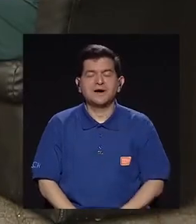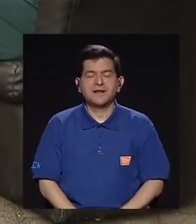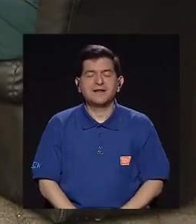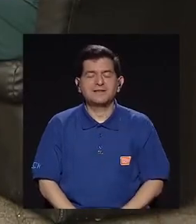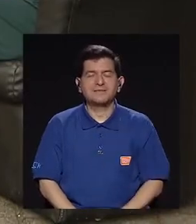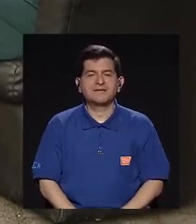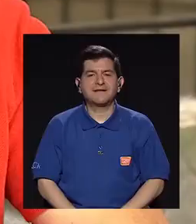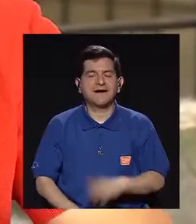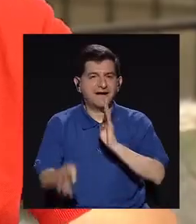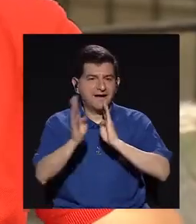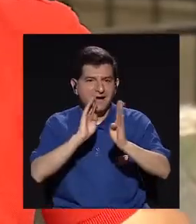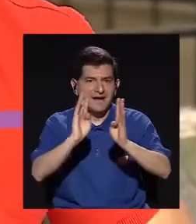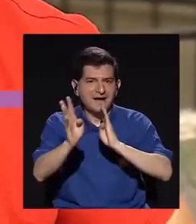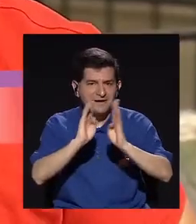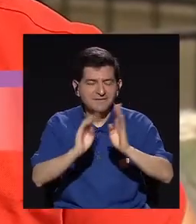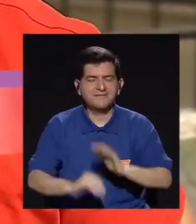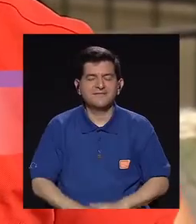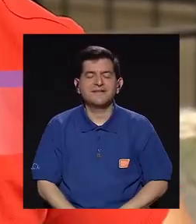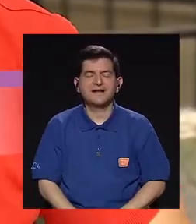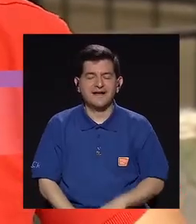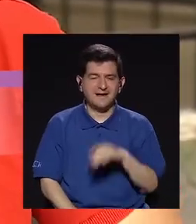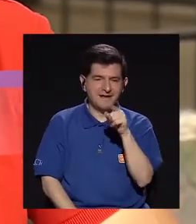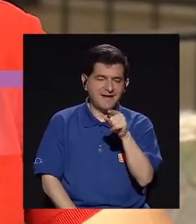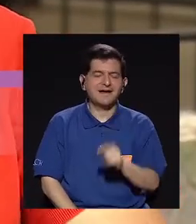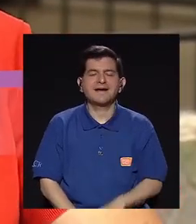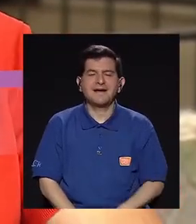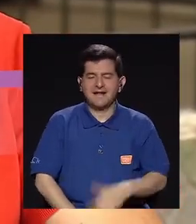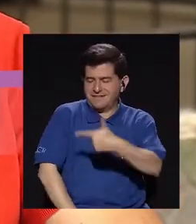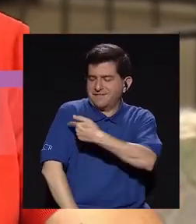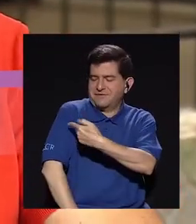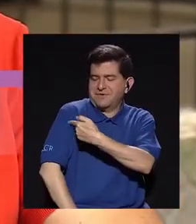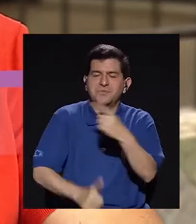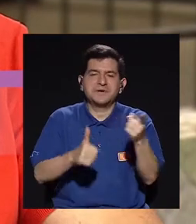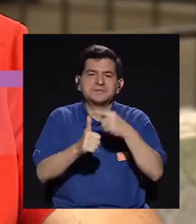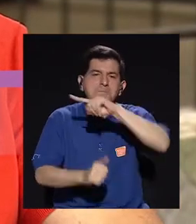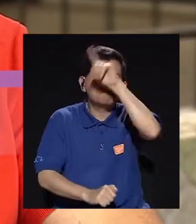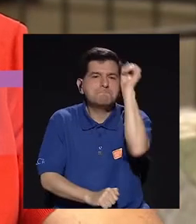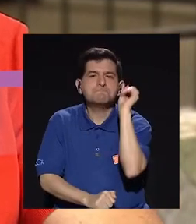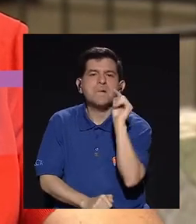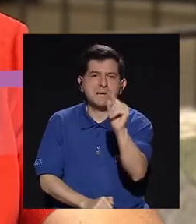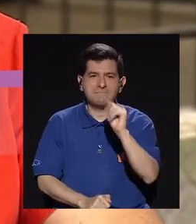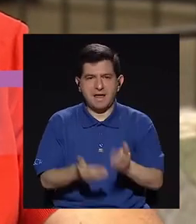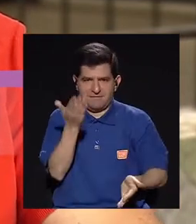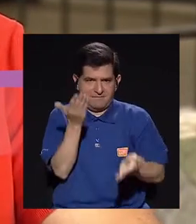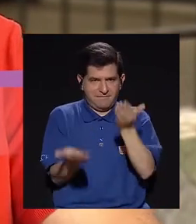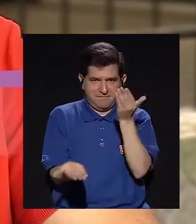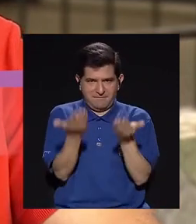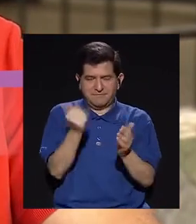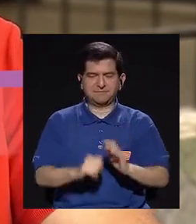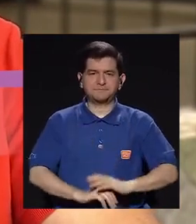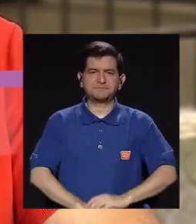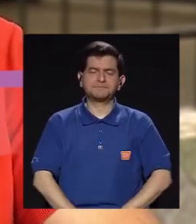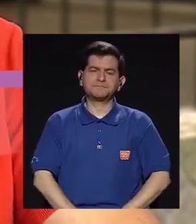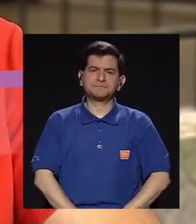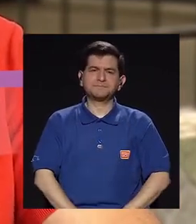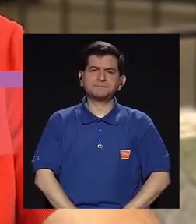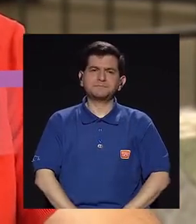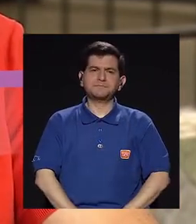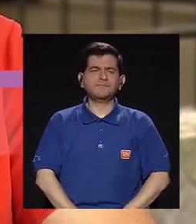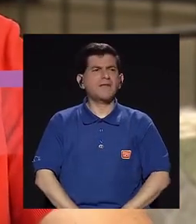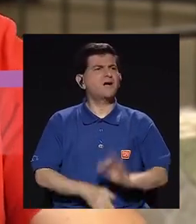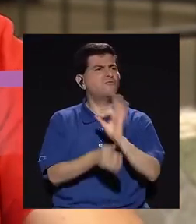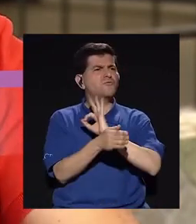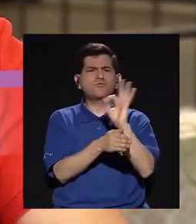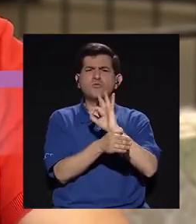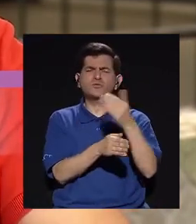Y bueno, vamos a hablar de vacunas. Y tal vez la primera pregunta pues que cabe sería preguntarnos